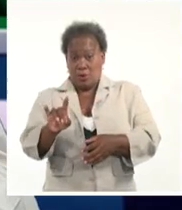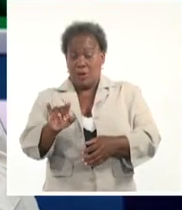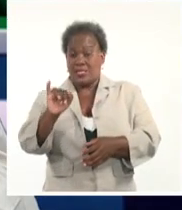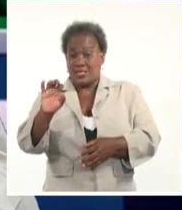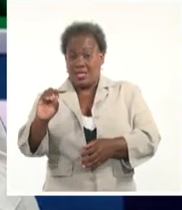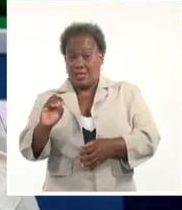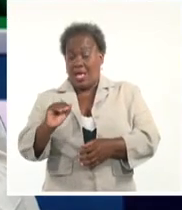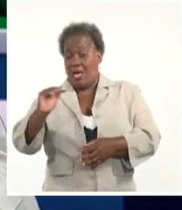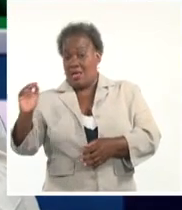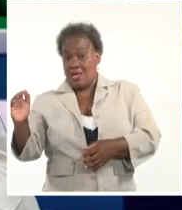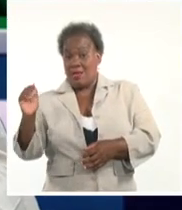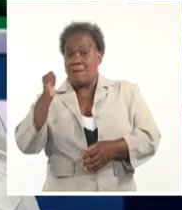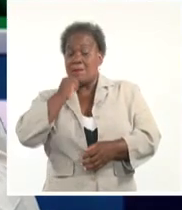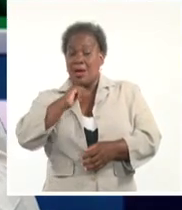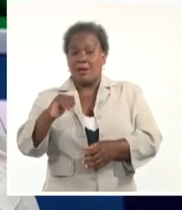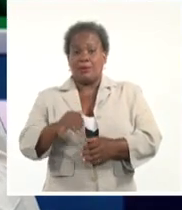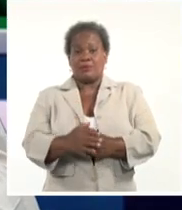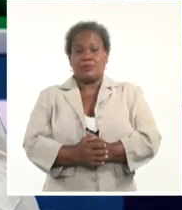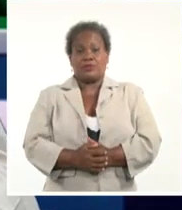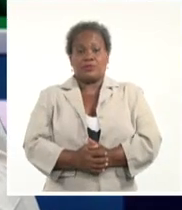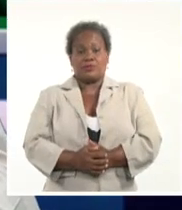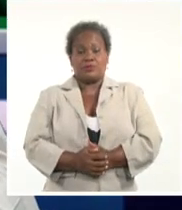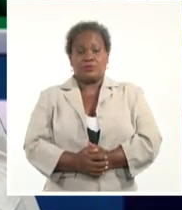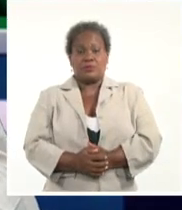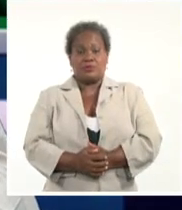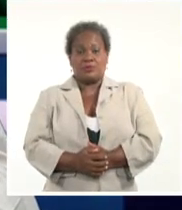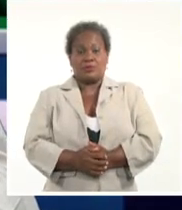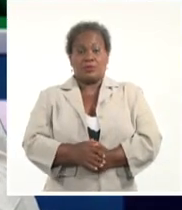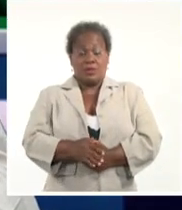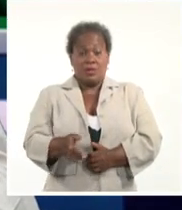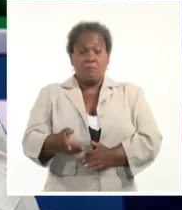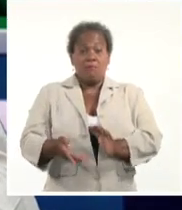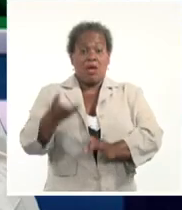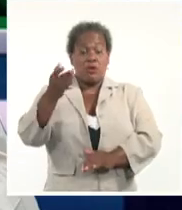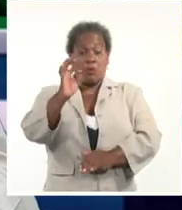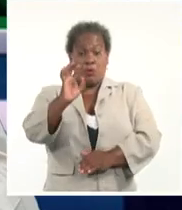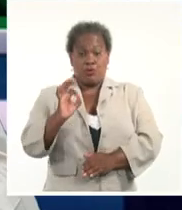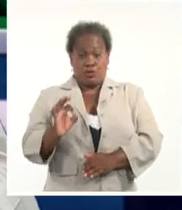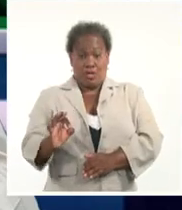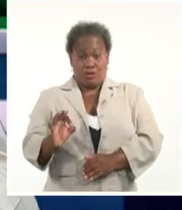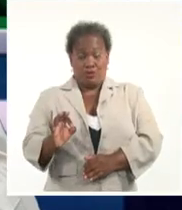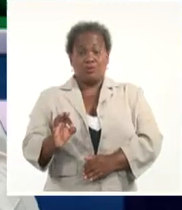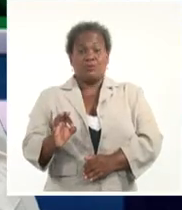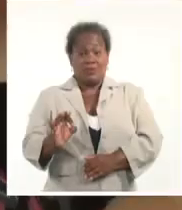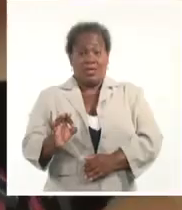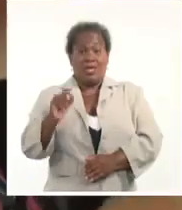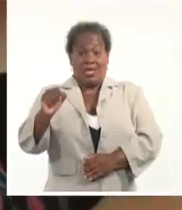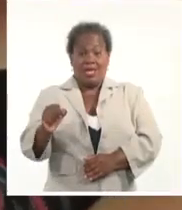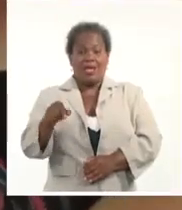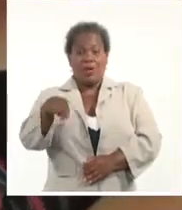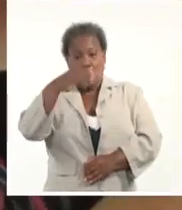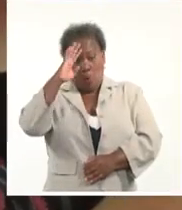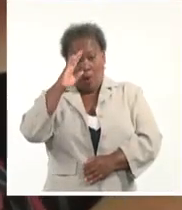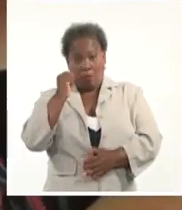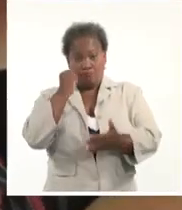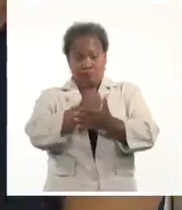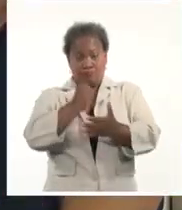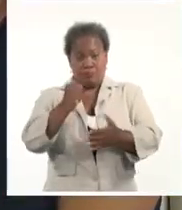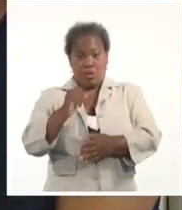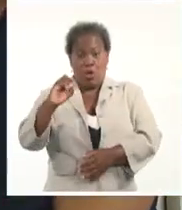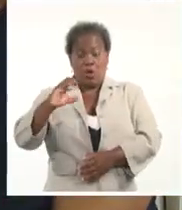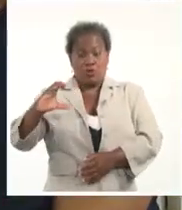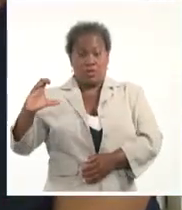edad, se concentra el mayor porciento de diagnóstico en nuestro país. Occidente presenta la